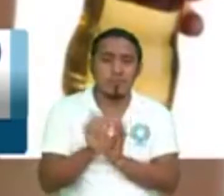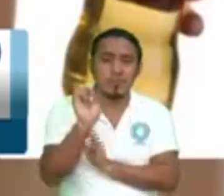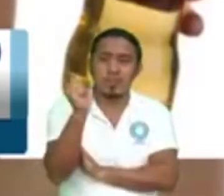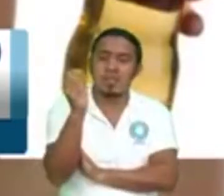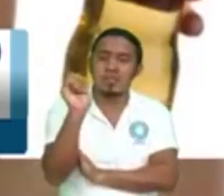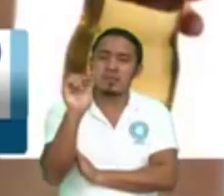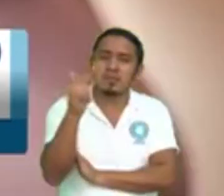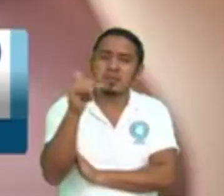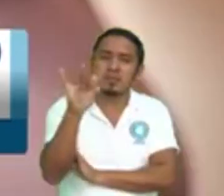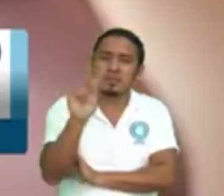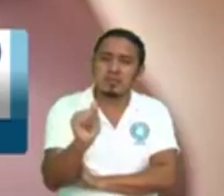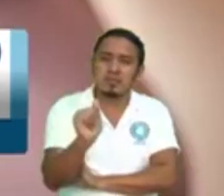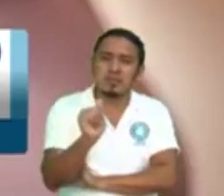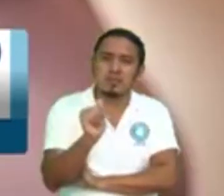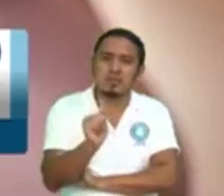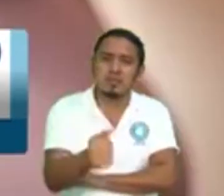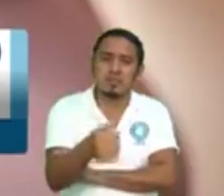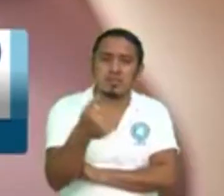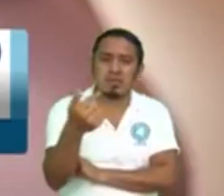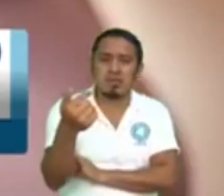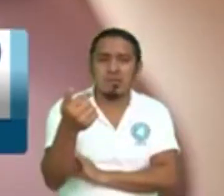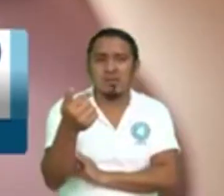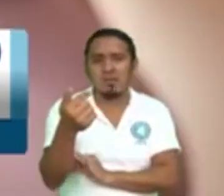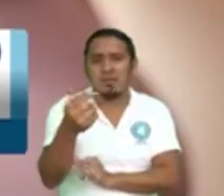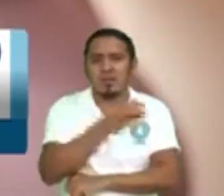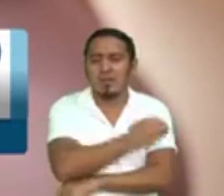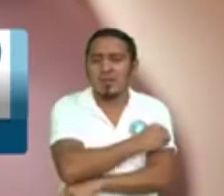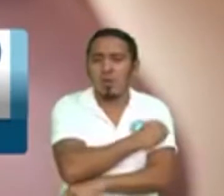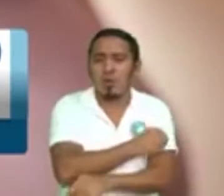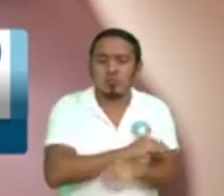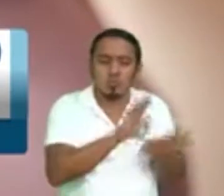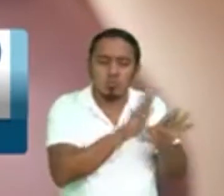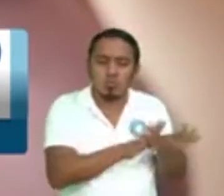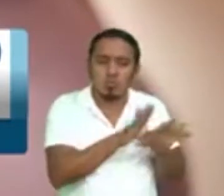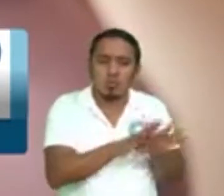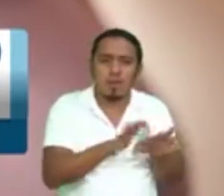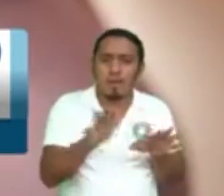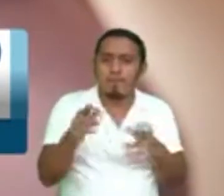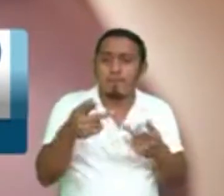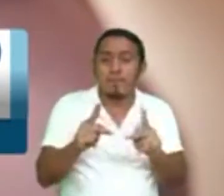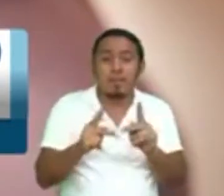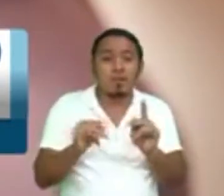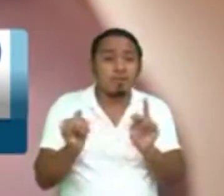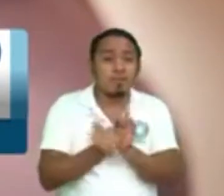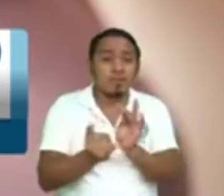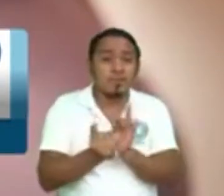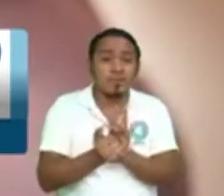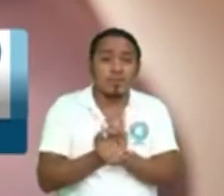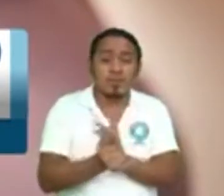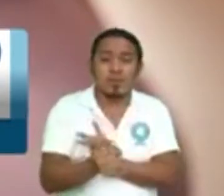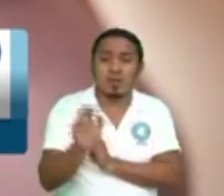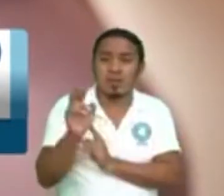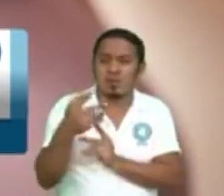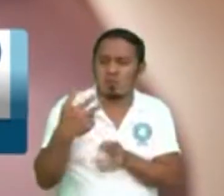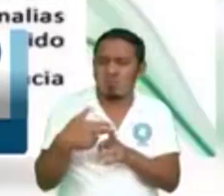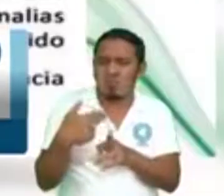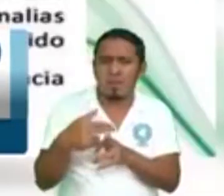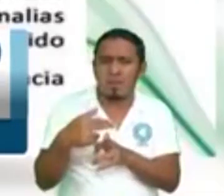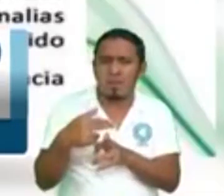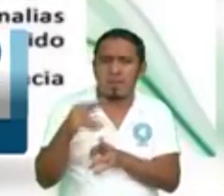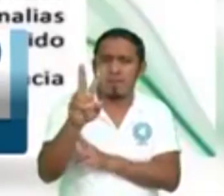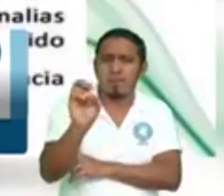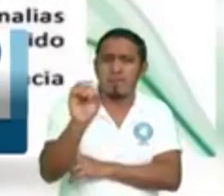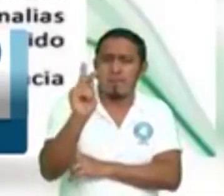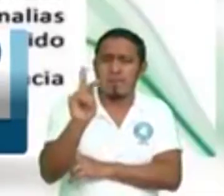el vodka, o sea, licores más suaves, Pero que todo ahora el vodka cierto. se disfrazan en otras marcas, vamos a mencionarlas,